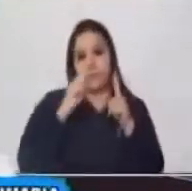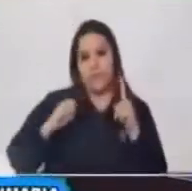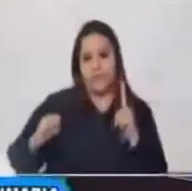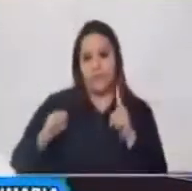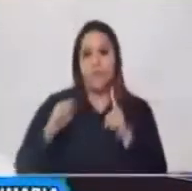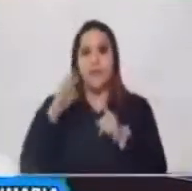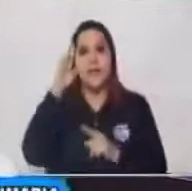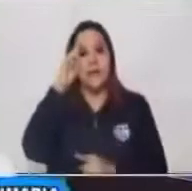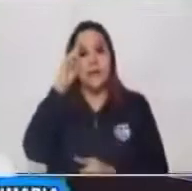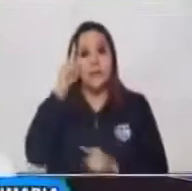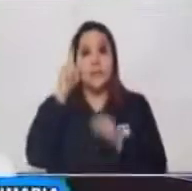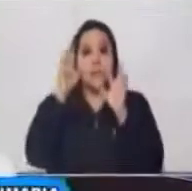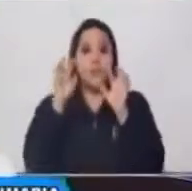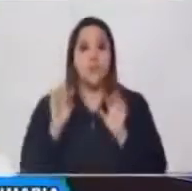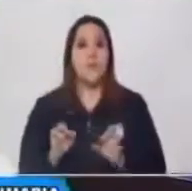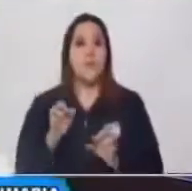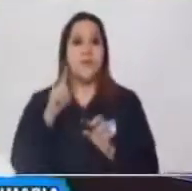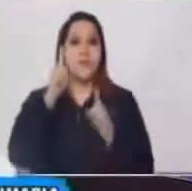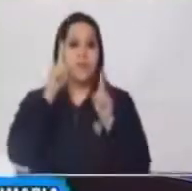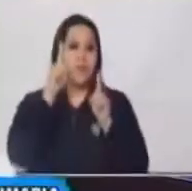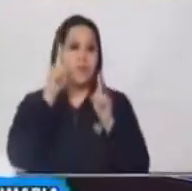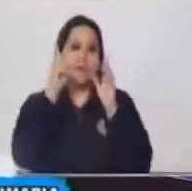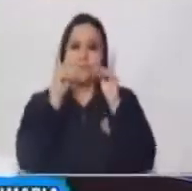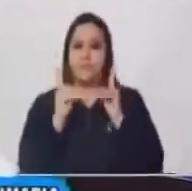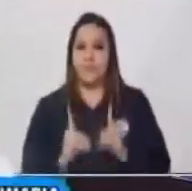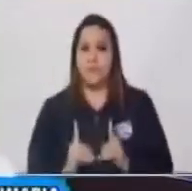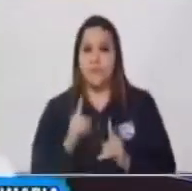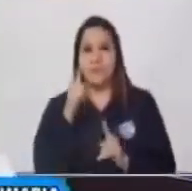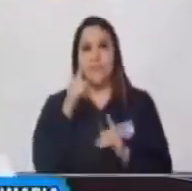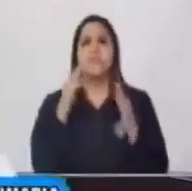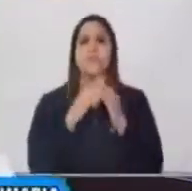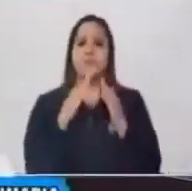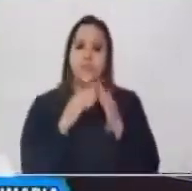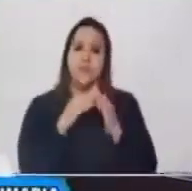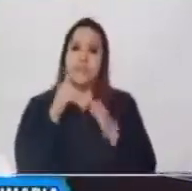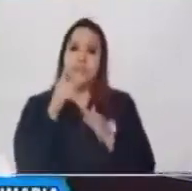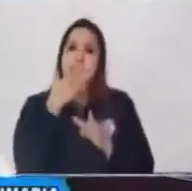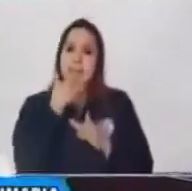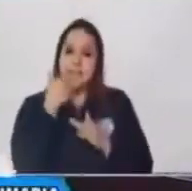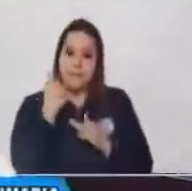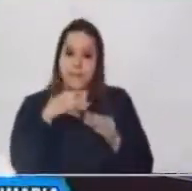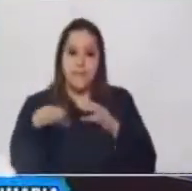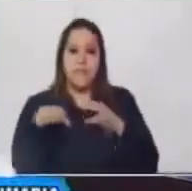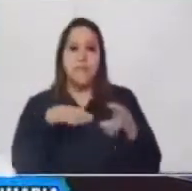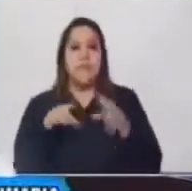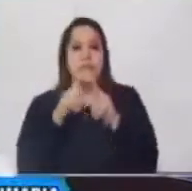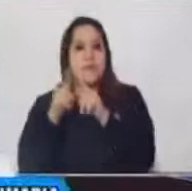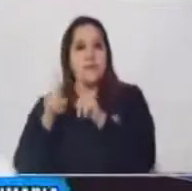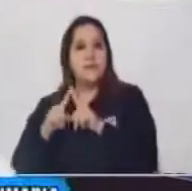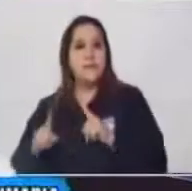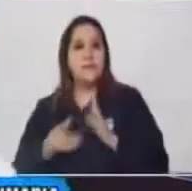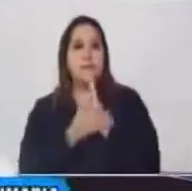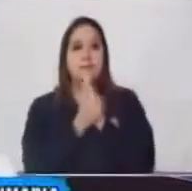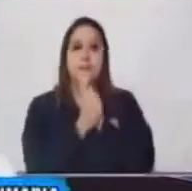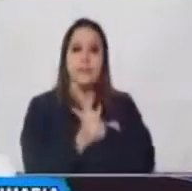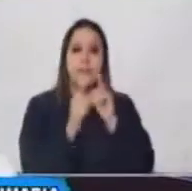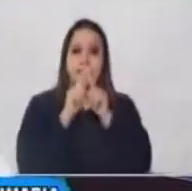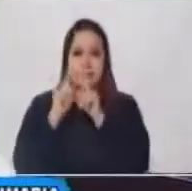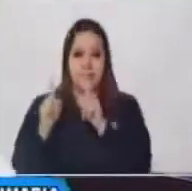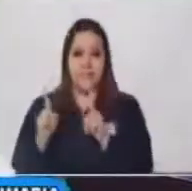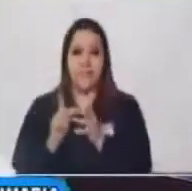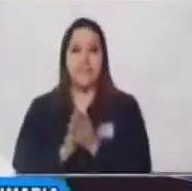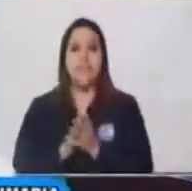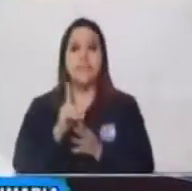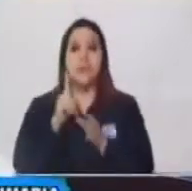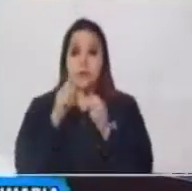discapacidad, es importante el apoyo familiar para que pueda trabajar todas las habilidades y destrezas de este tema, para ayudarse